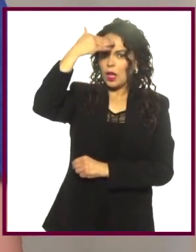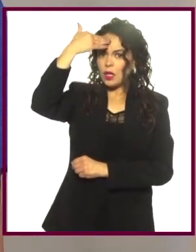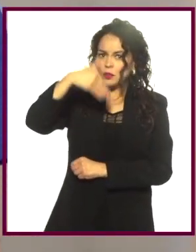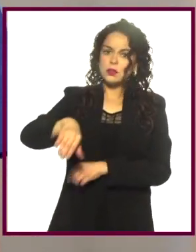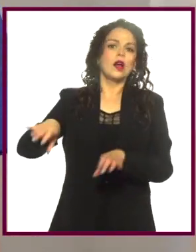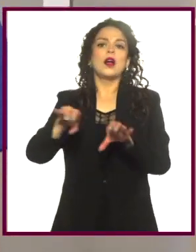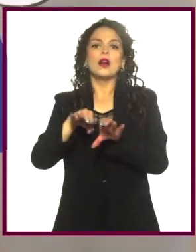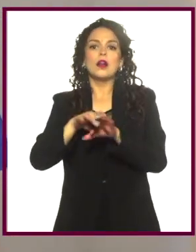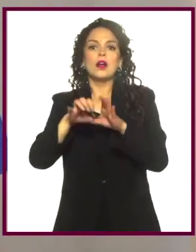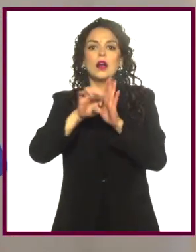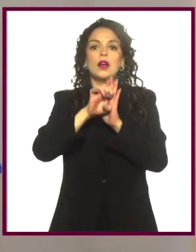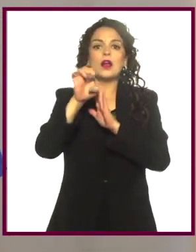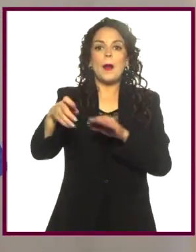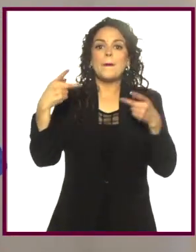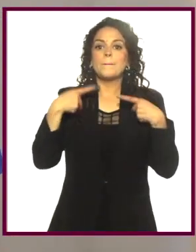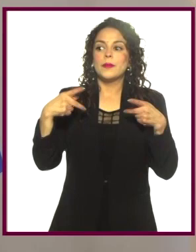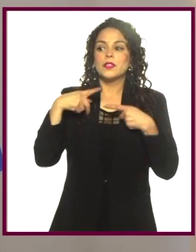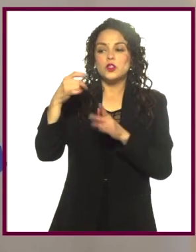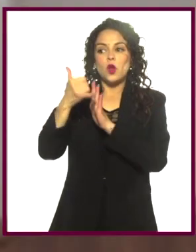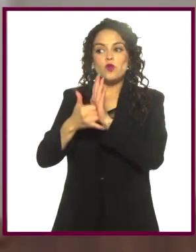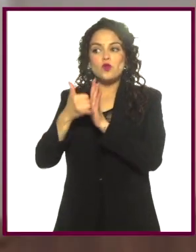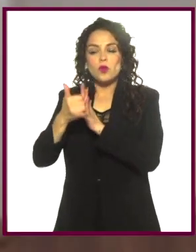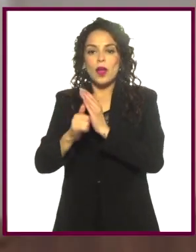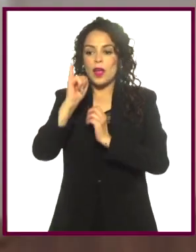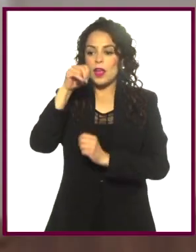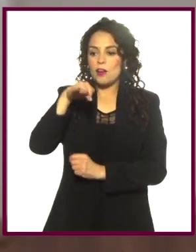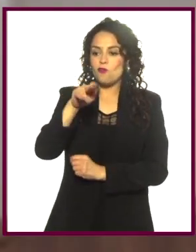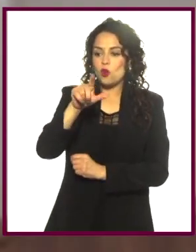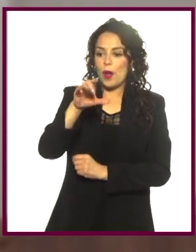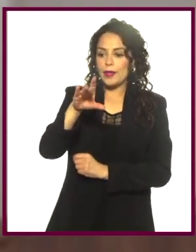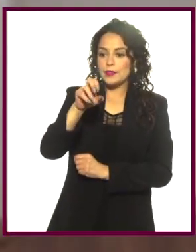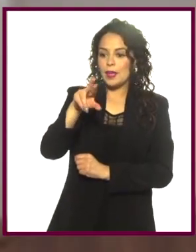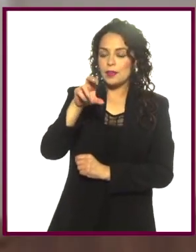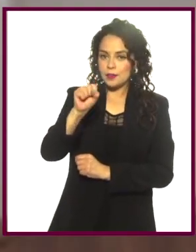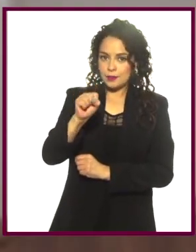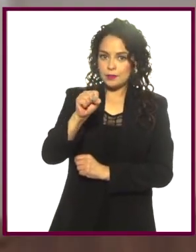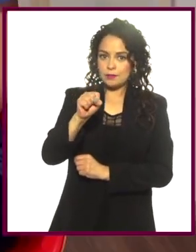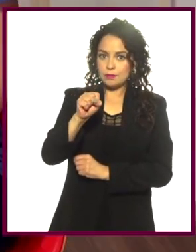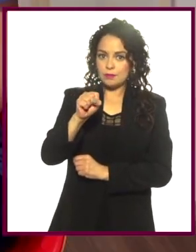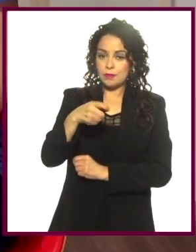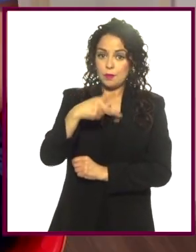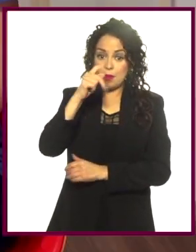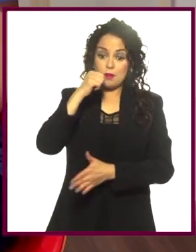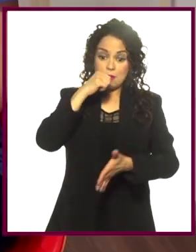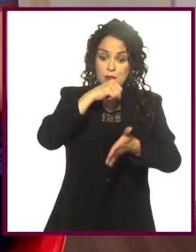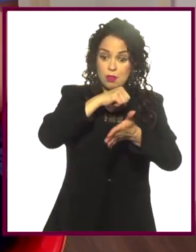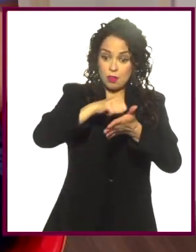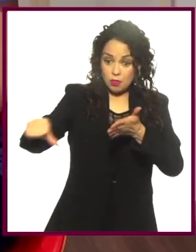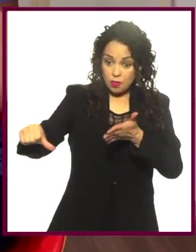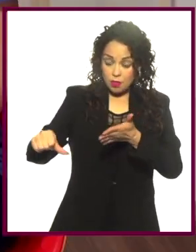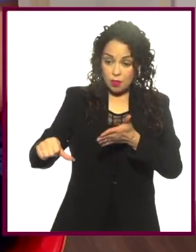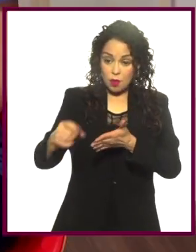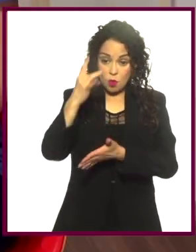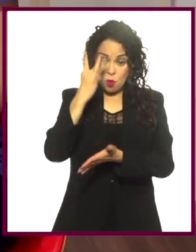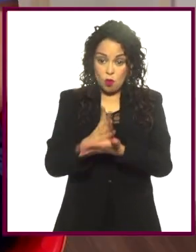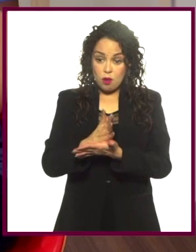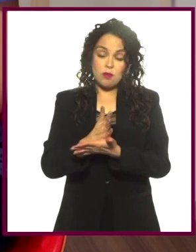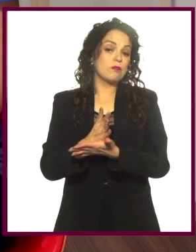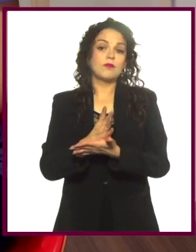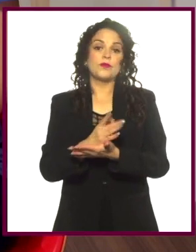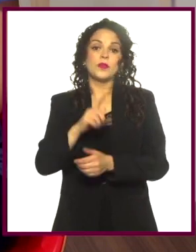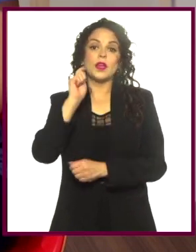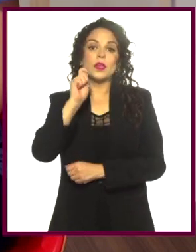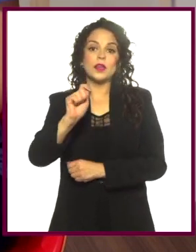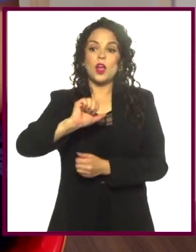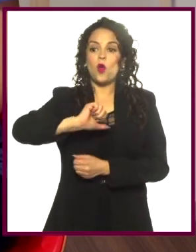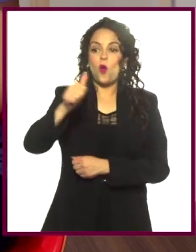convencionales, como influencers. Aunque no solo se censura no dándole voz, También se llega a dar cierta voz a voces